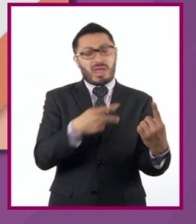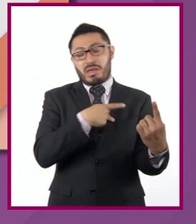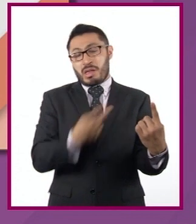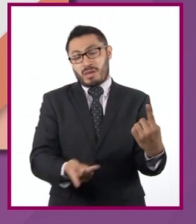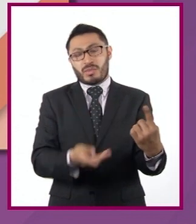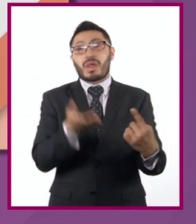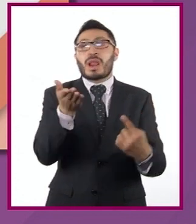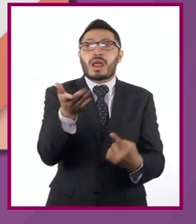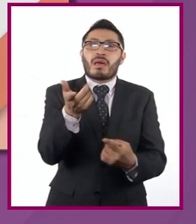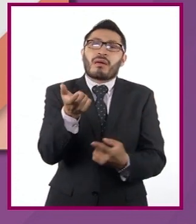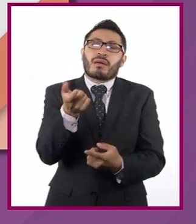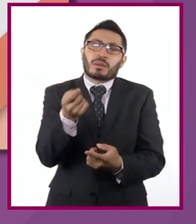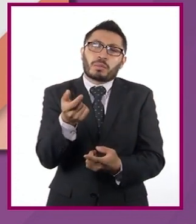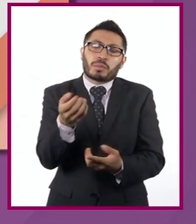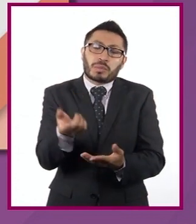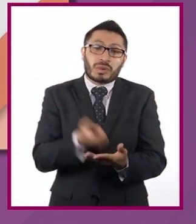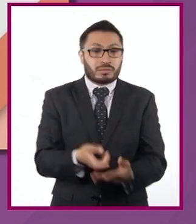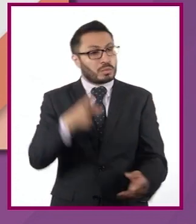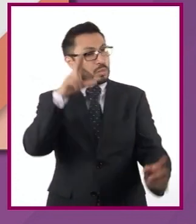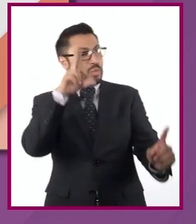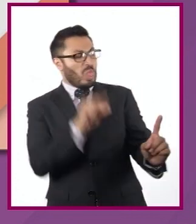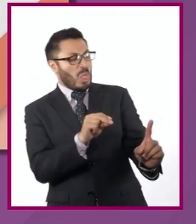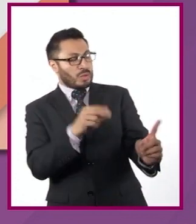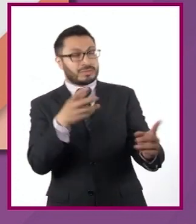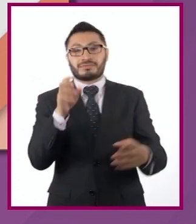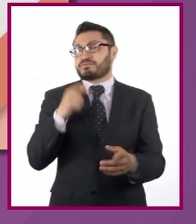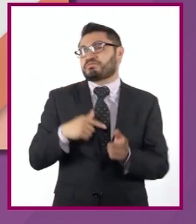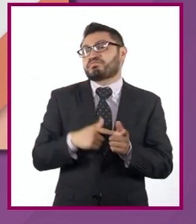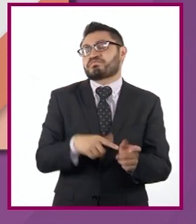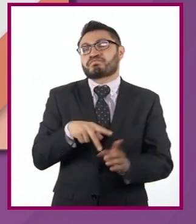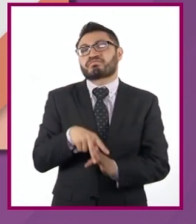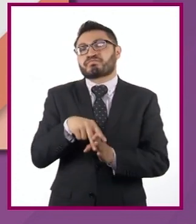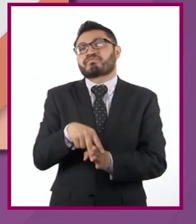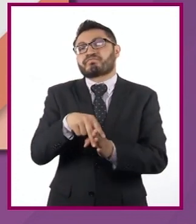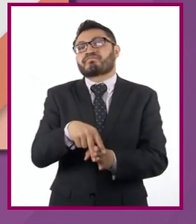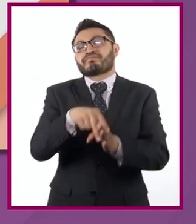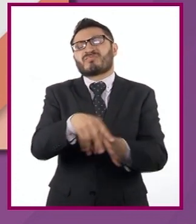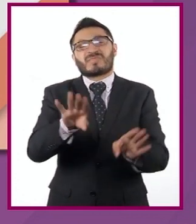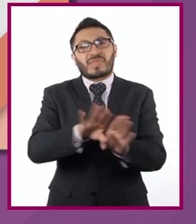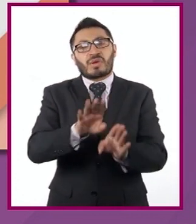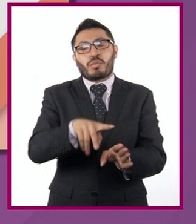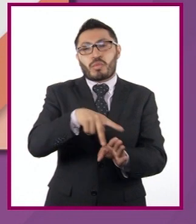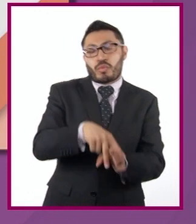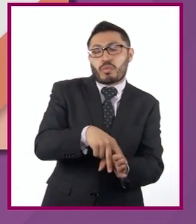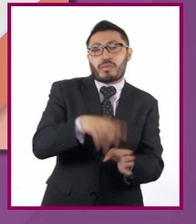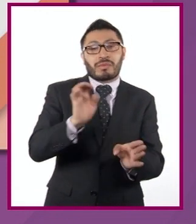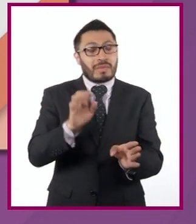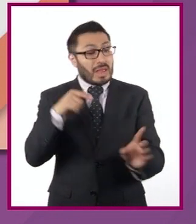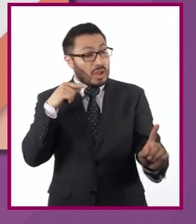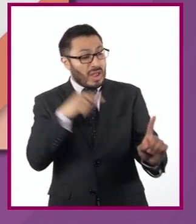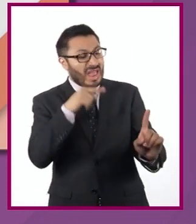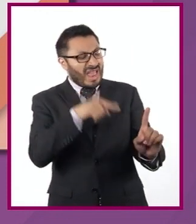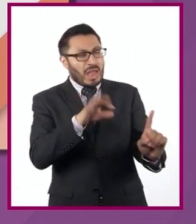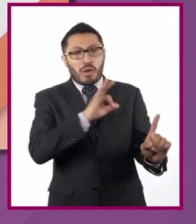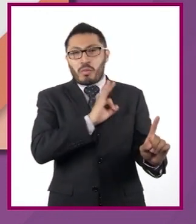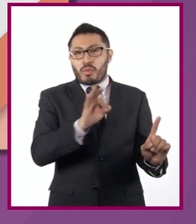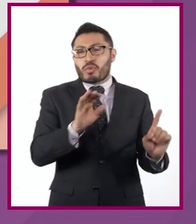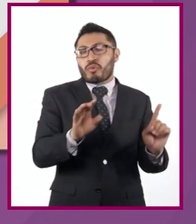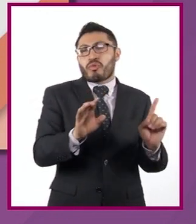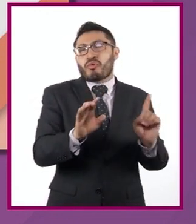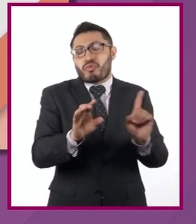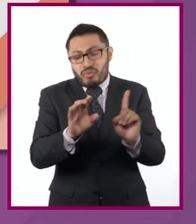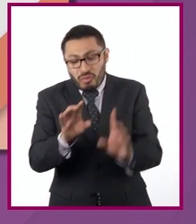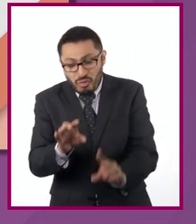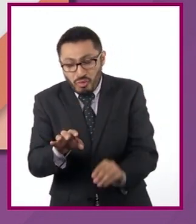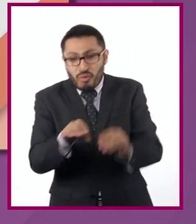una limosna, que él denegó. Siguió adelante y espoleó su montura, pero el mendigo pudo aún detenerla